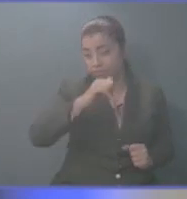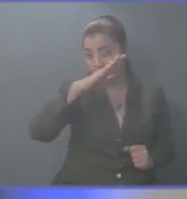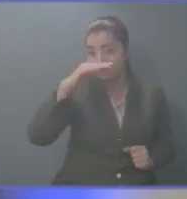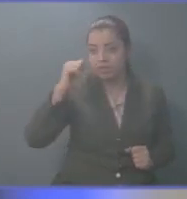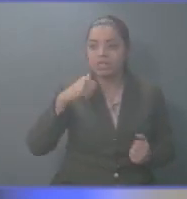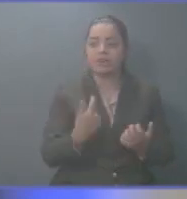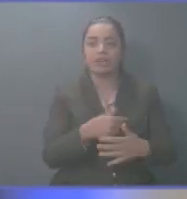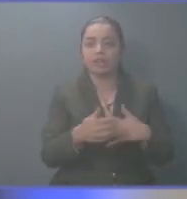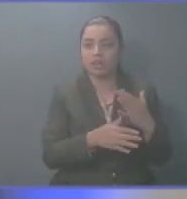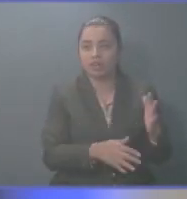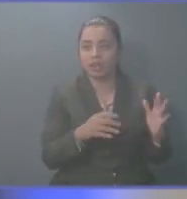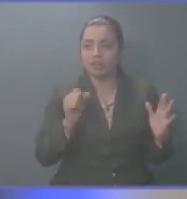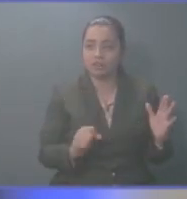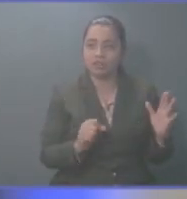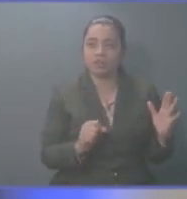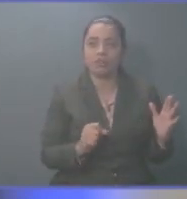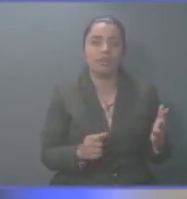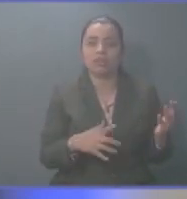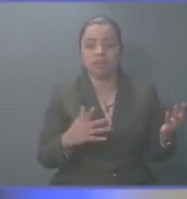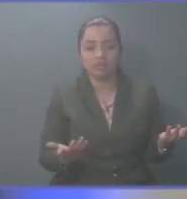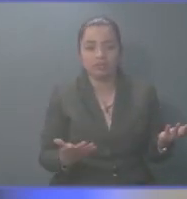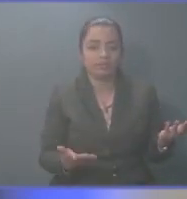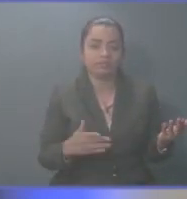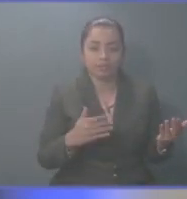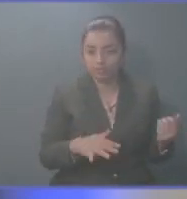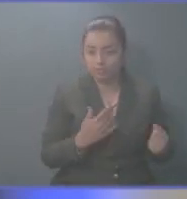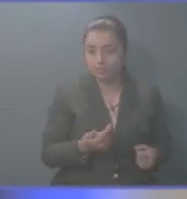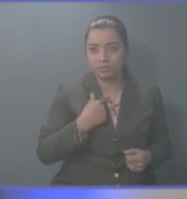es latente, por lo cual nosotros tenemos como diputados que actuar,